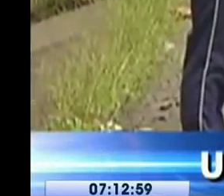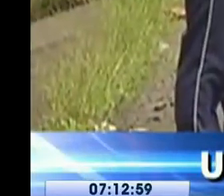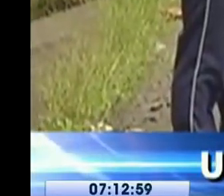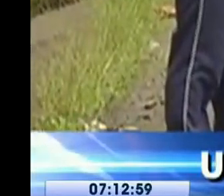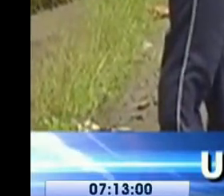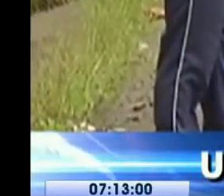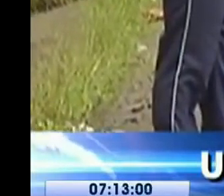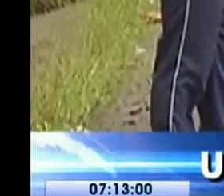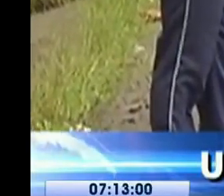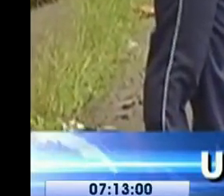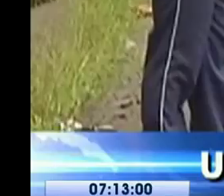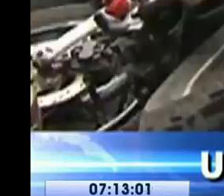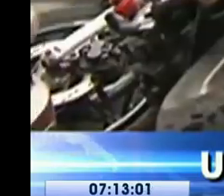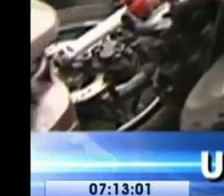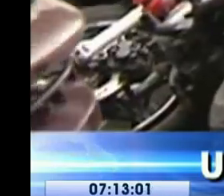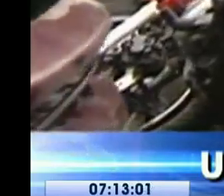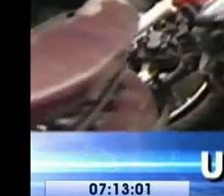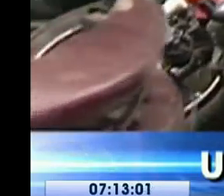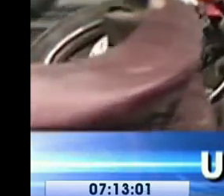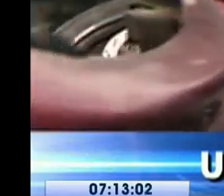de este nuevo percance vial.